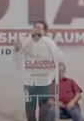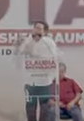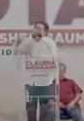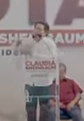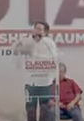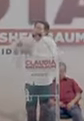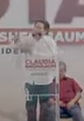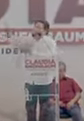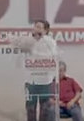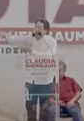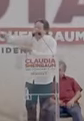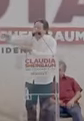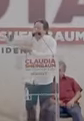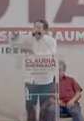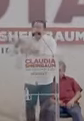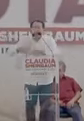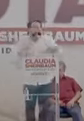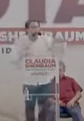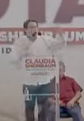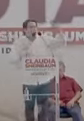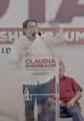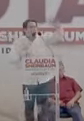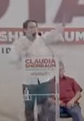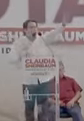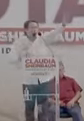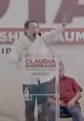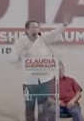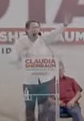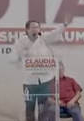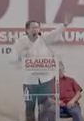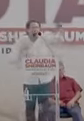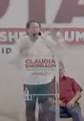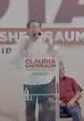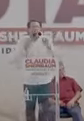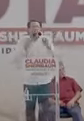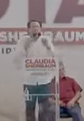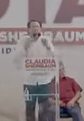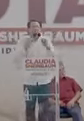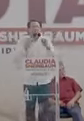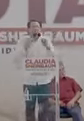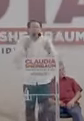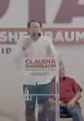que un voto para este partido y un voto para otro partido.